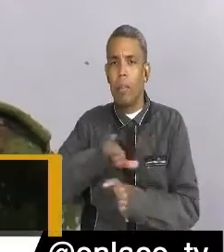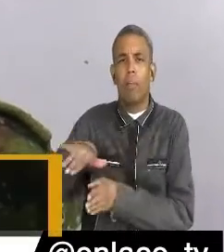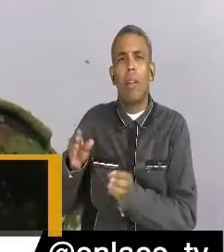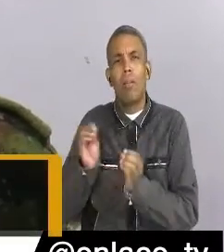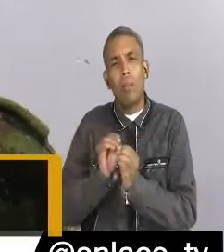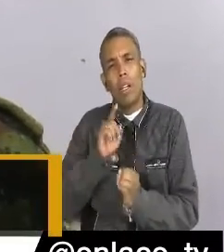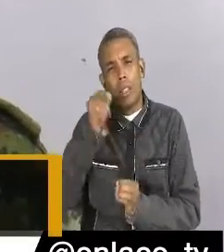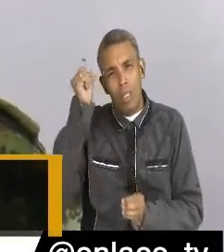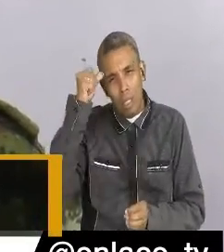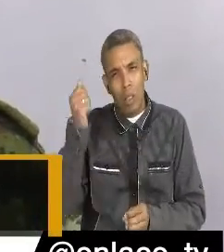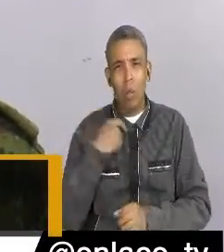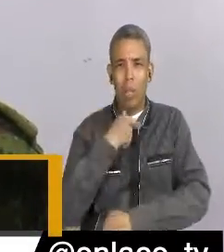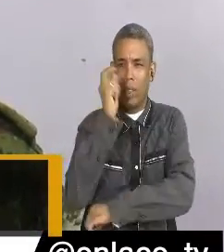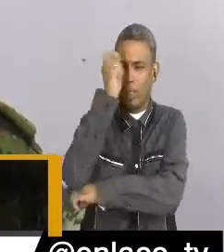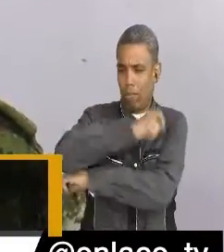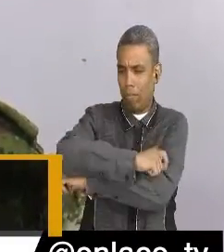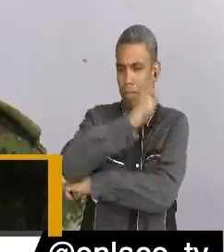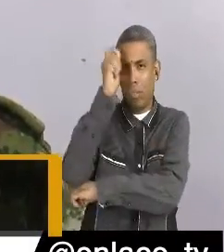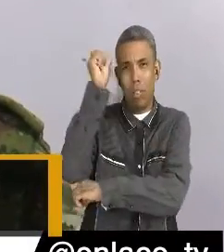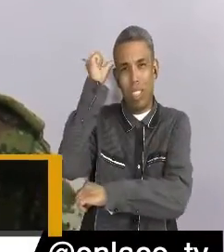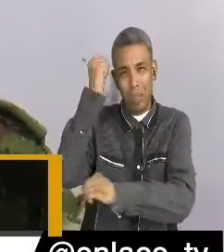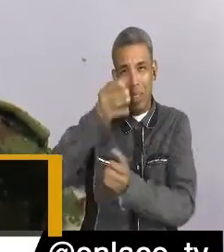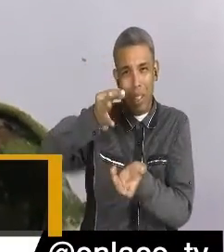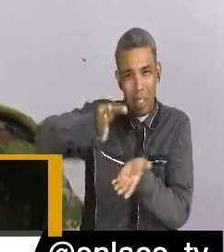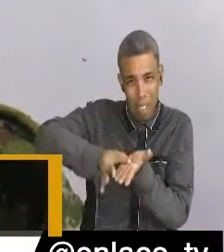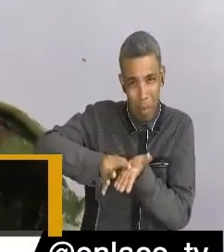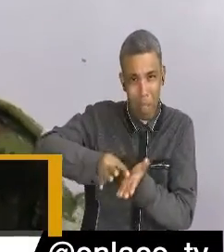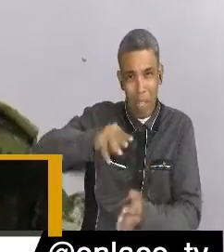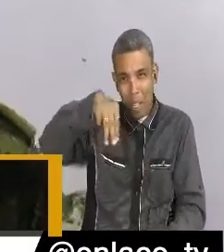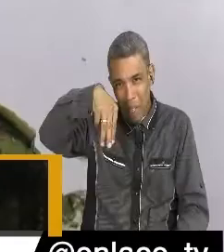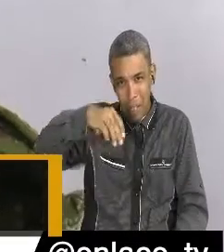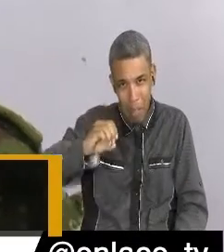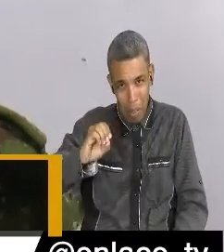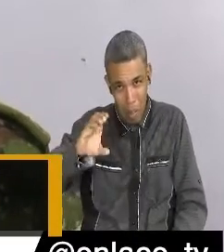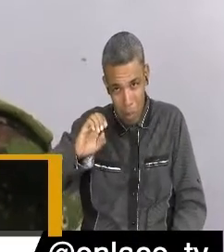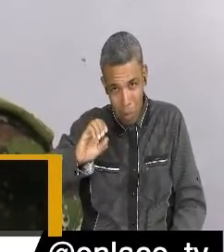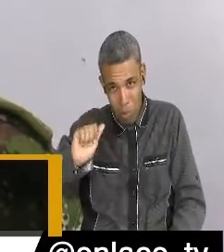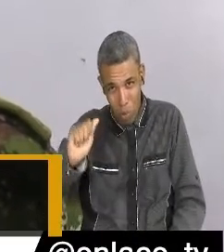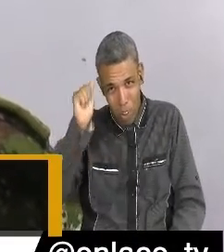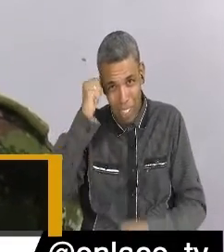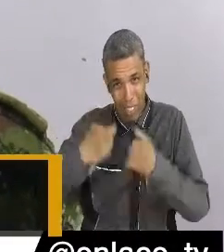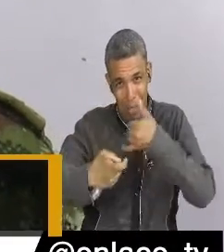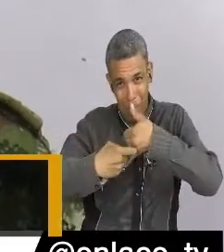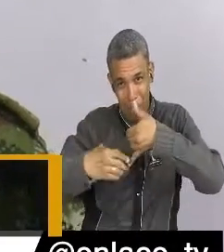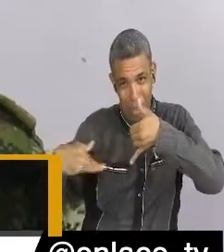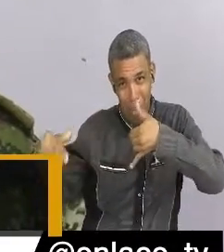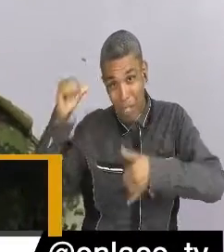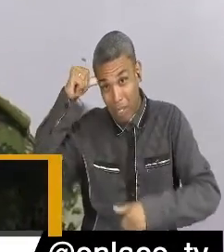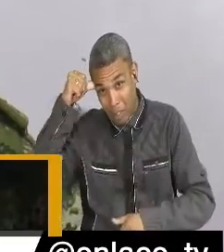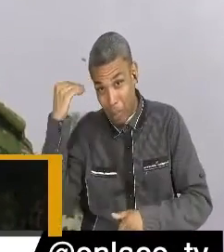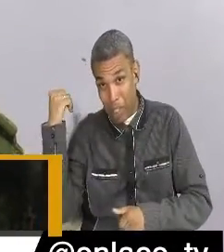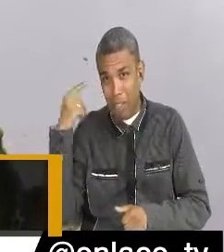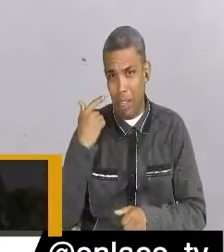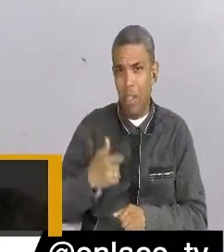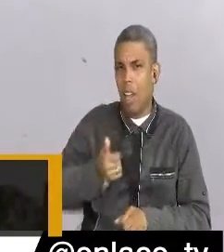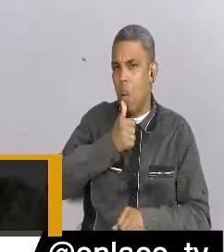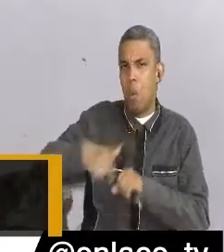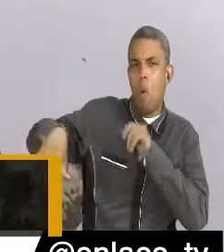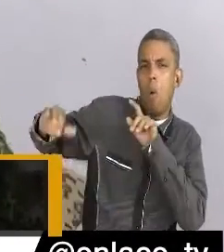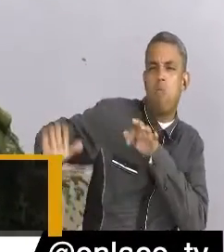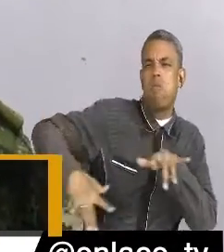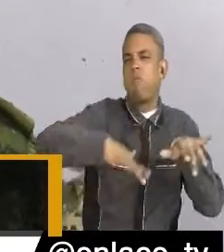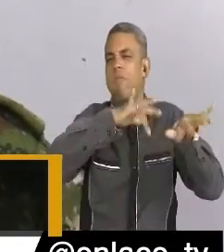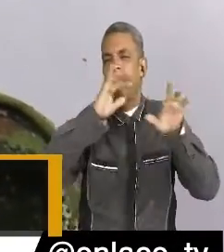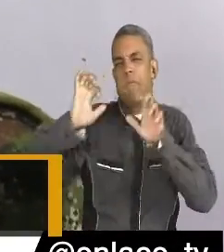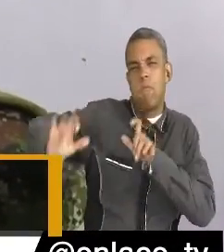unimos en la campaña de Todos Somos Mocoa, donde estamos realizando o recogiendo ayudas en los diferentes puntos. Aquí en